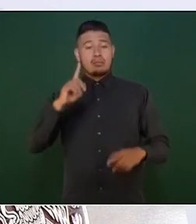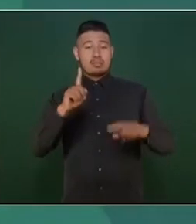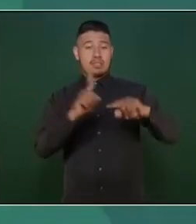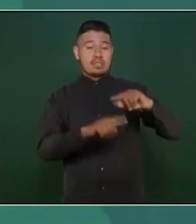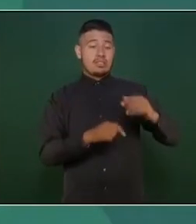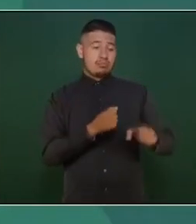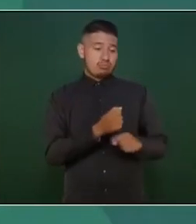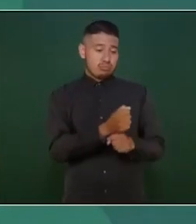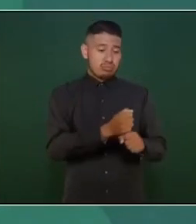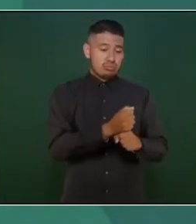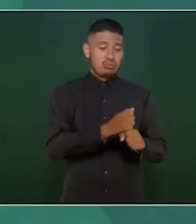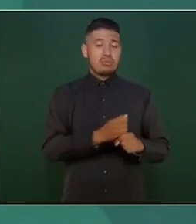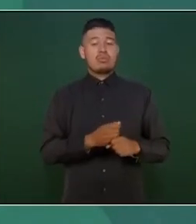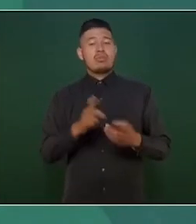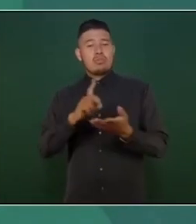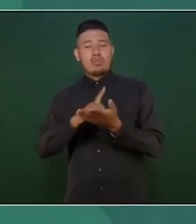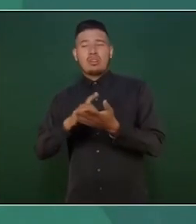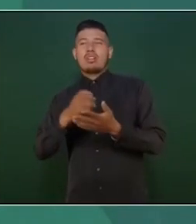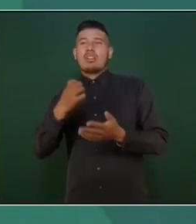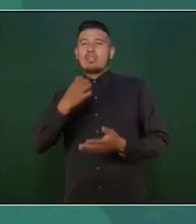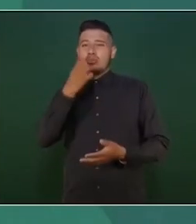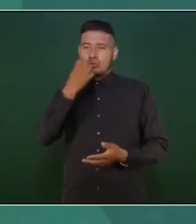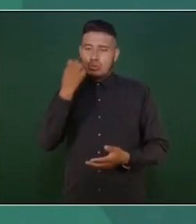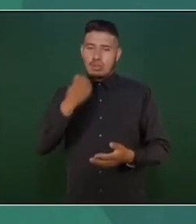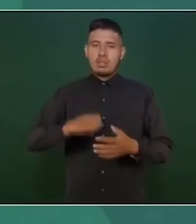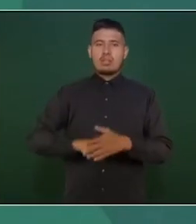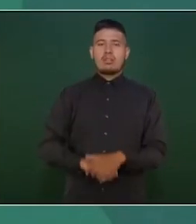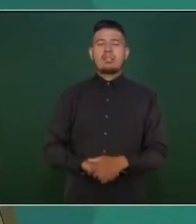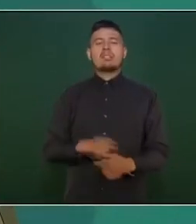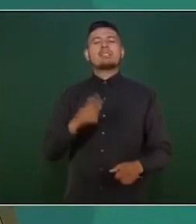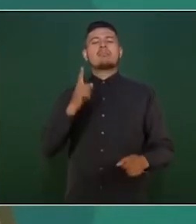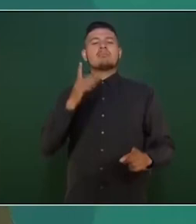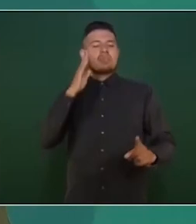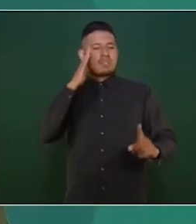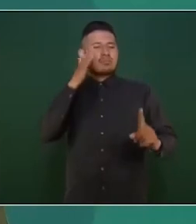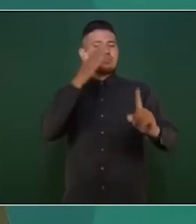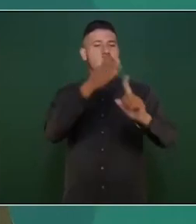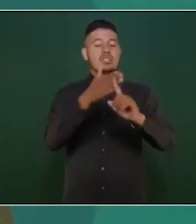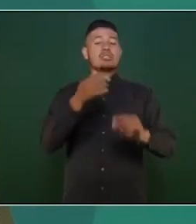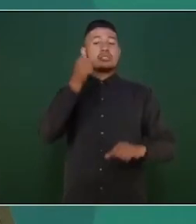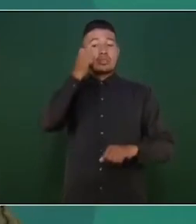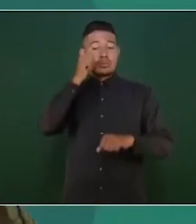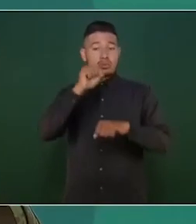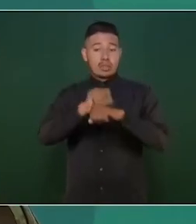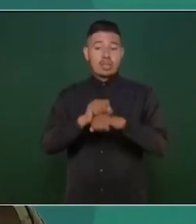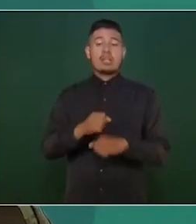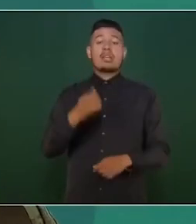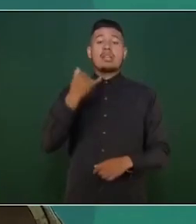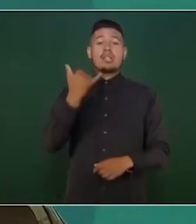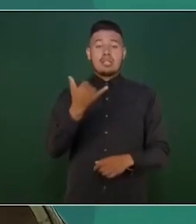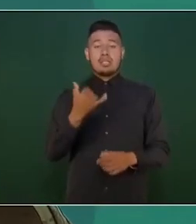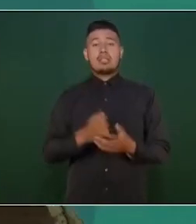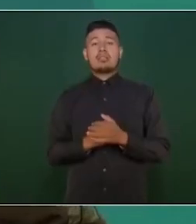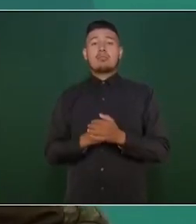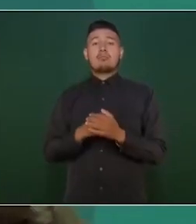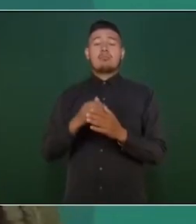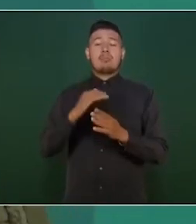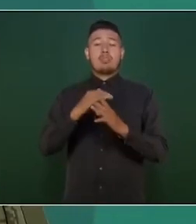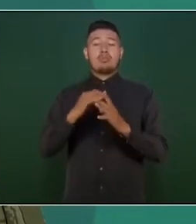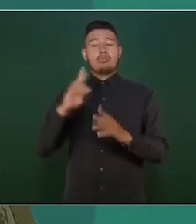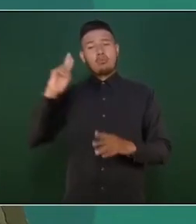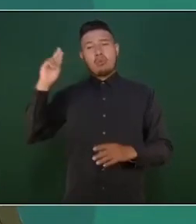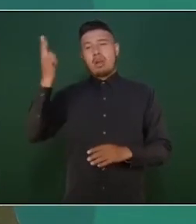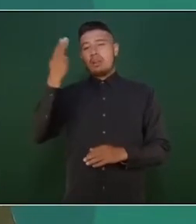de las Violencias y las Adicciones en Escuelas. Esto va centrado a escuelas secundarias y a nivel medio